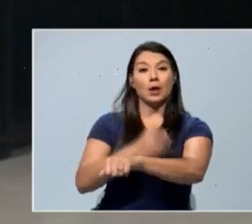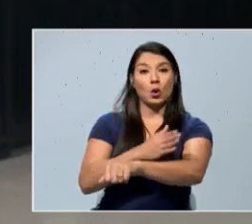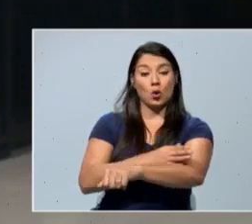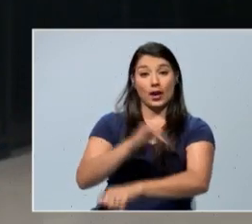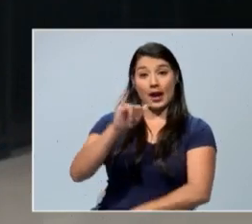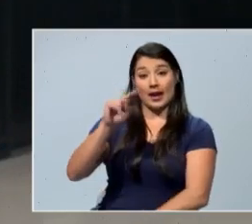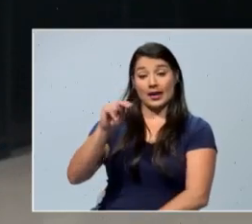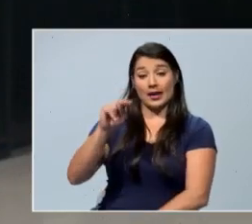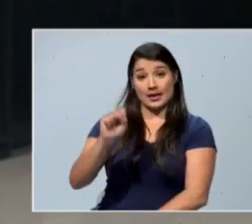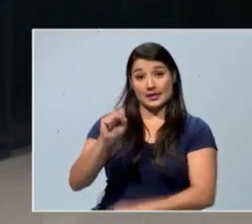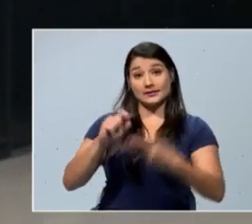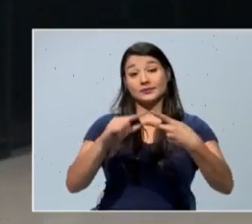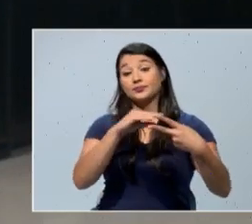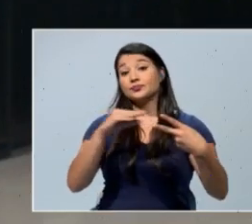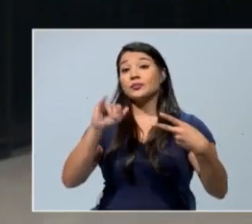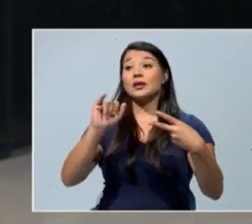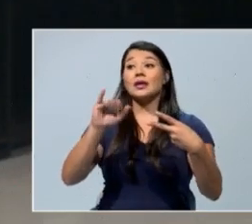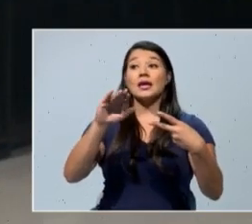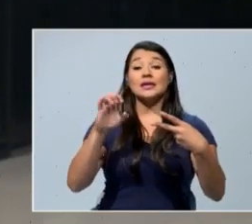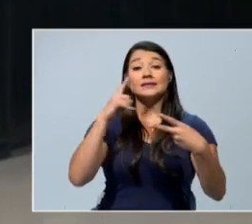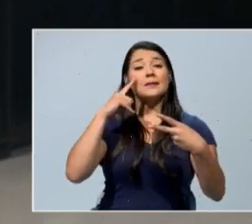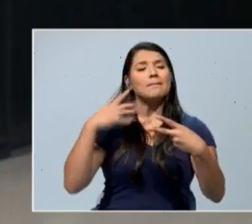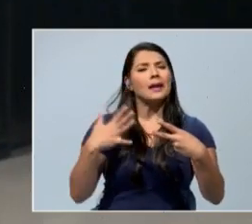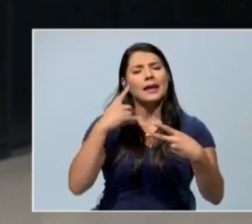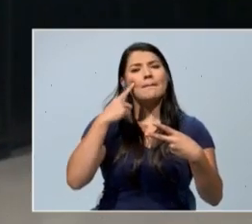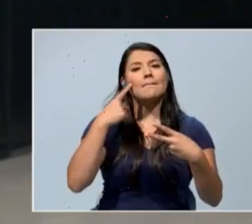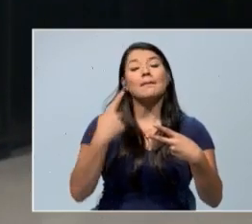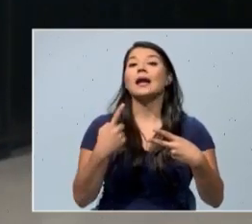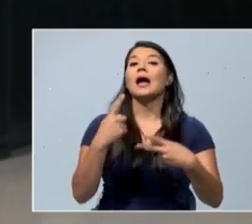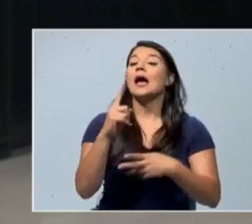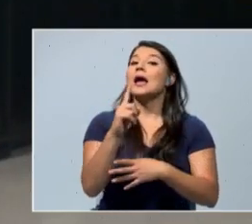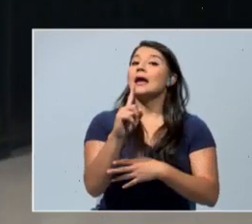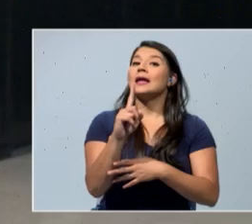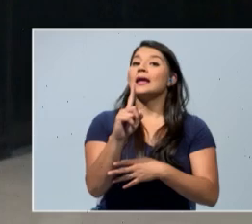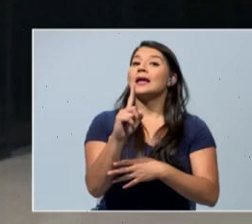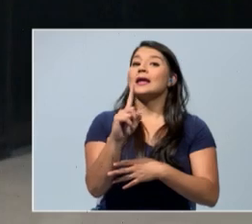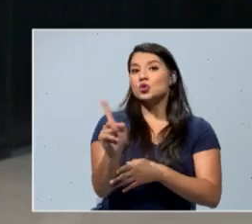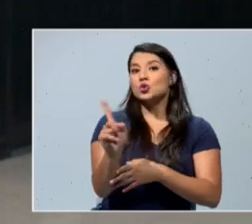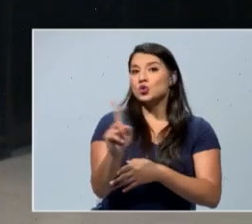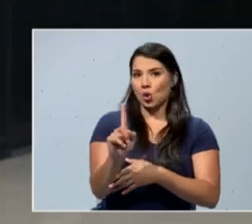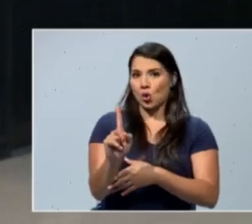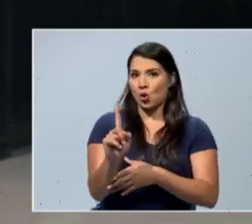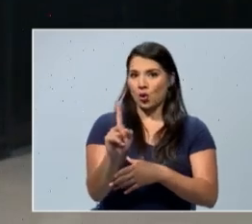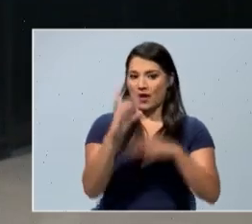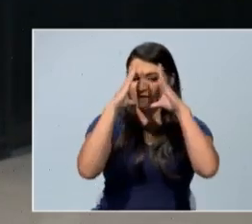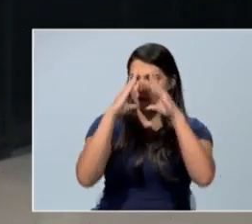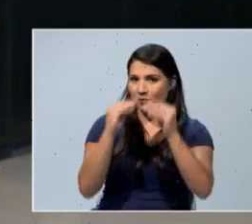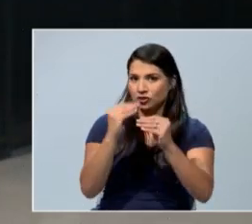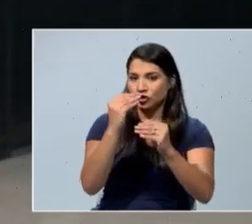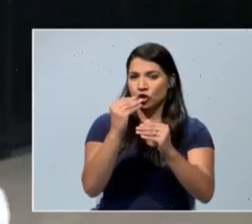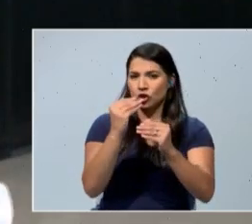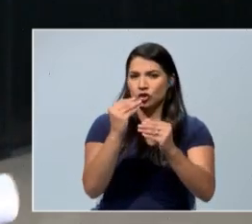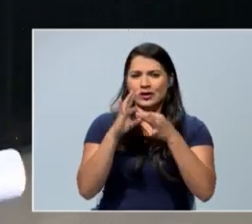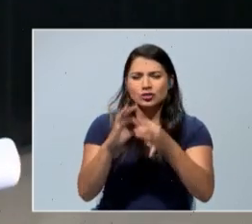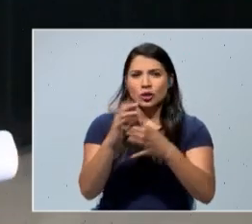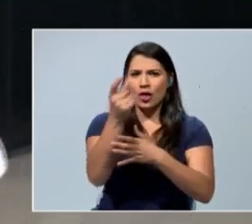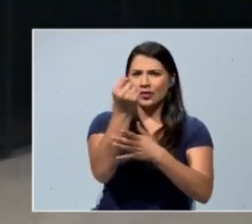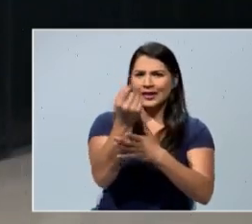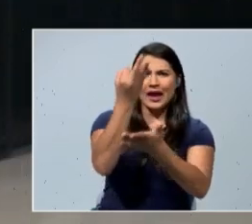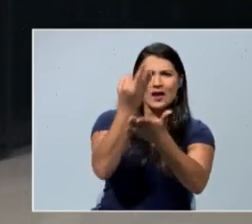del ICE. Esto para dejar sin efecto que no haya confidencialidad en el manejo de los estados financieros. Y sobre ese tema